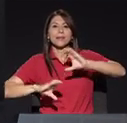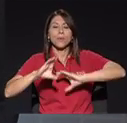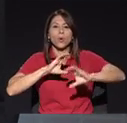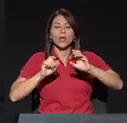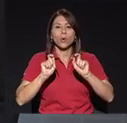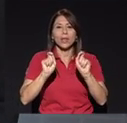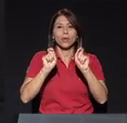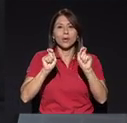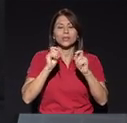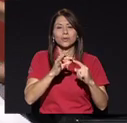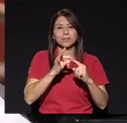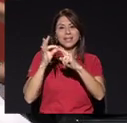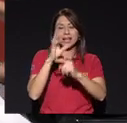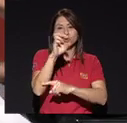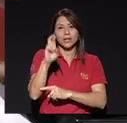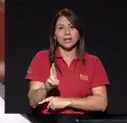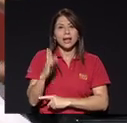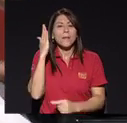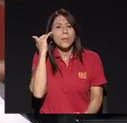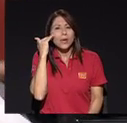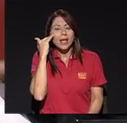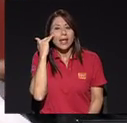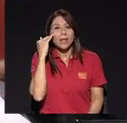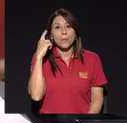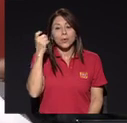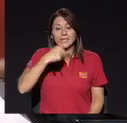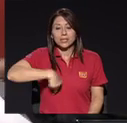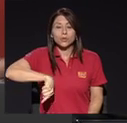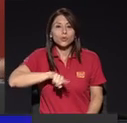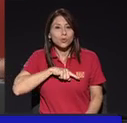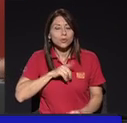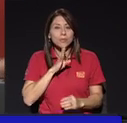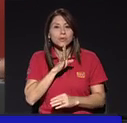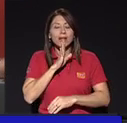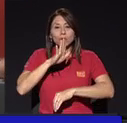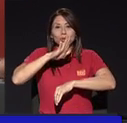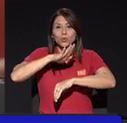la educación especial en Costa Rica. ¿Por qué? Porque si estamos hablando